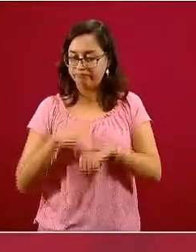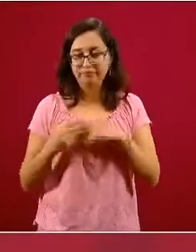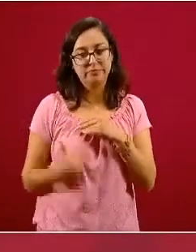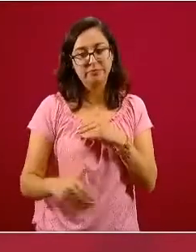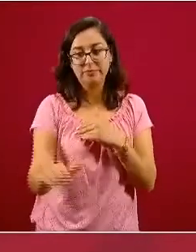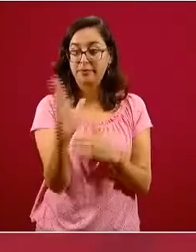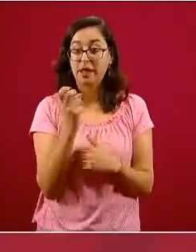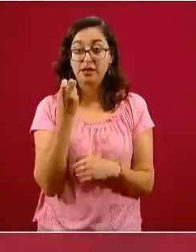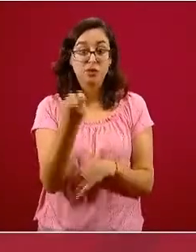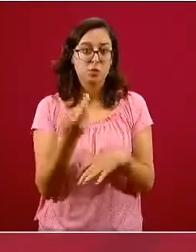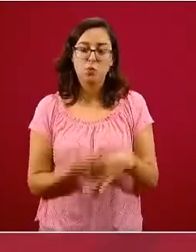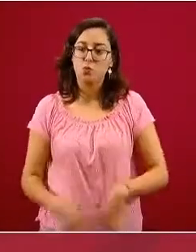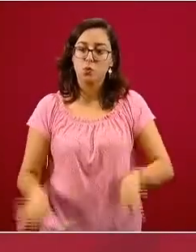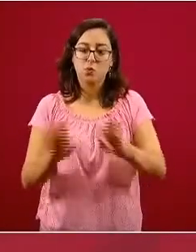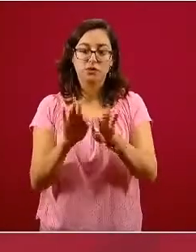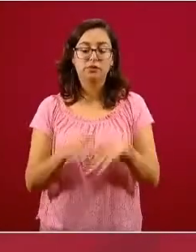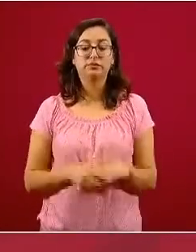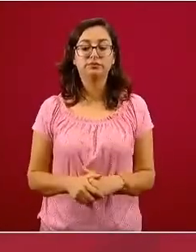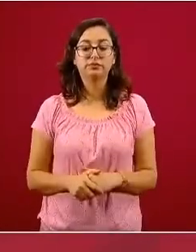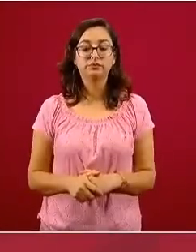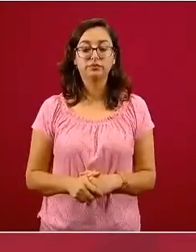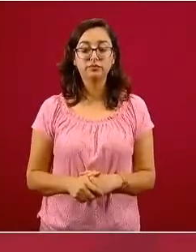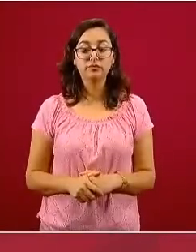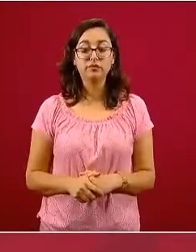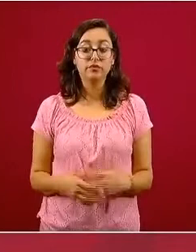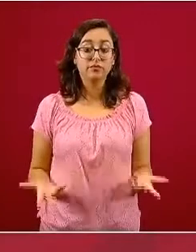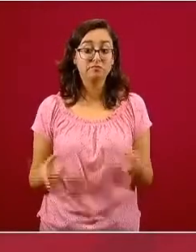saludable. Ahora, este tema de las